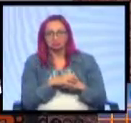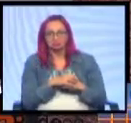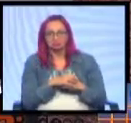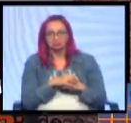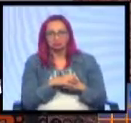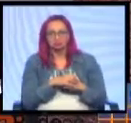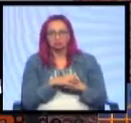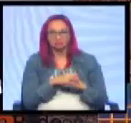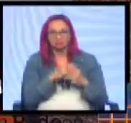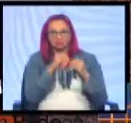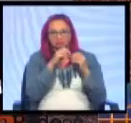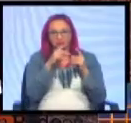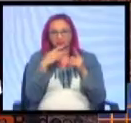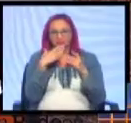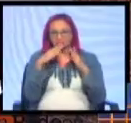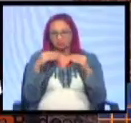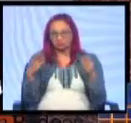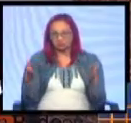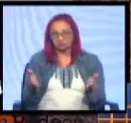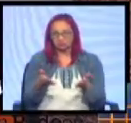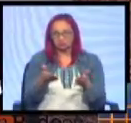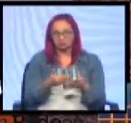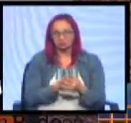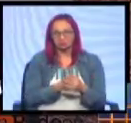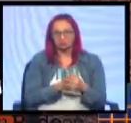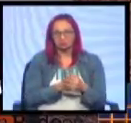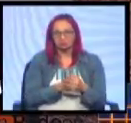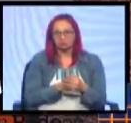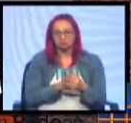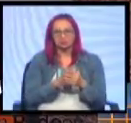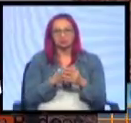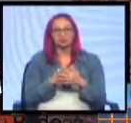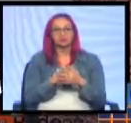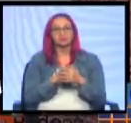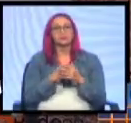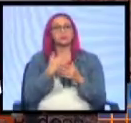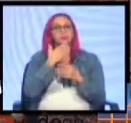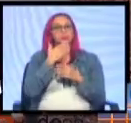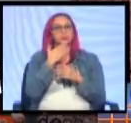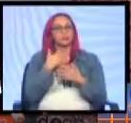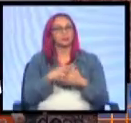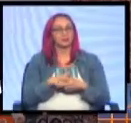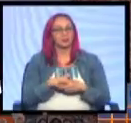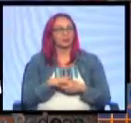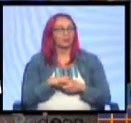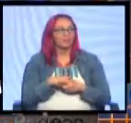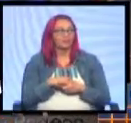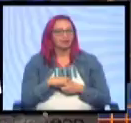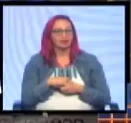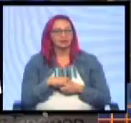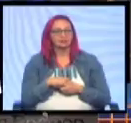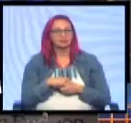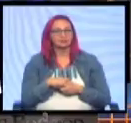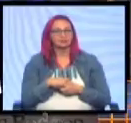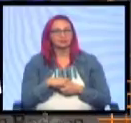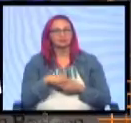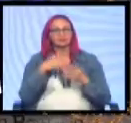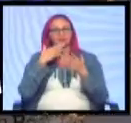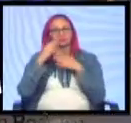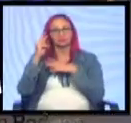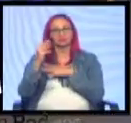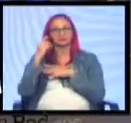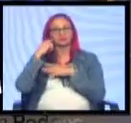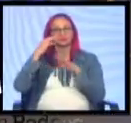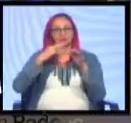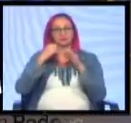también. Muy bien. Buenas noches, estás guapa, muchacha, hasta luego. Muchas chao. Gracias. Bueno, Marcela les